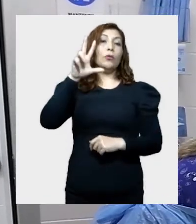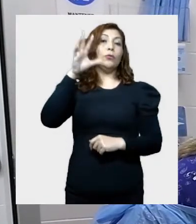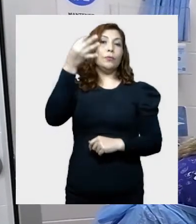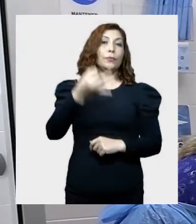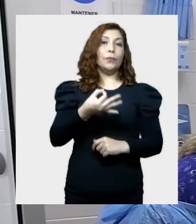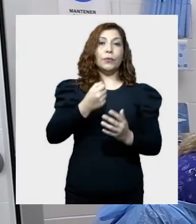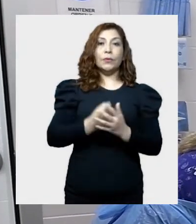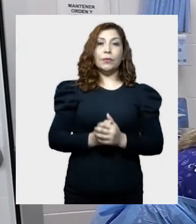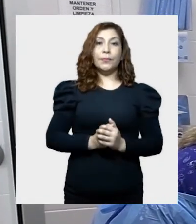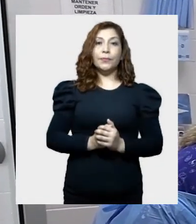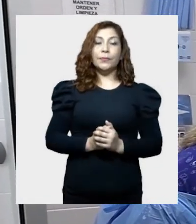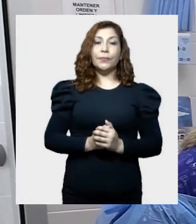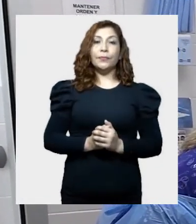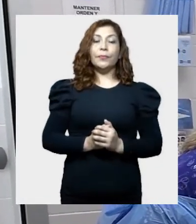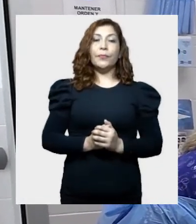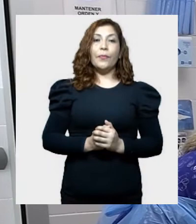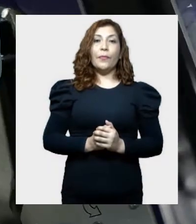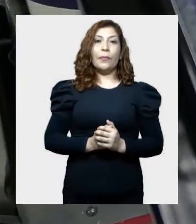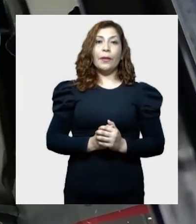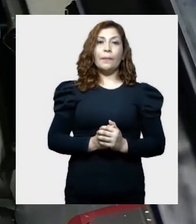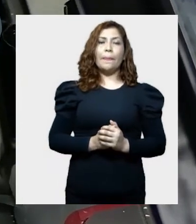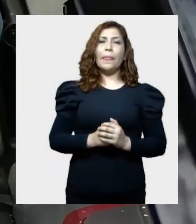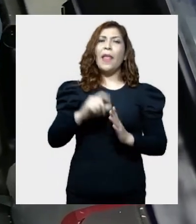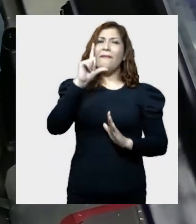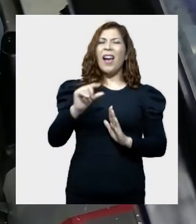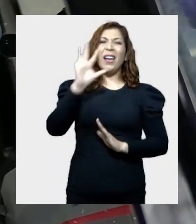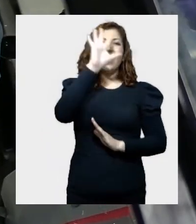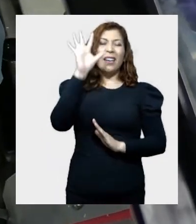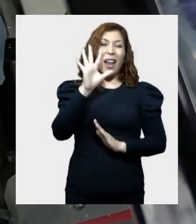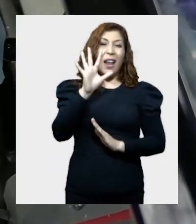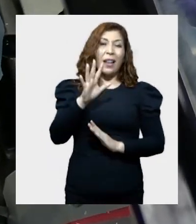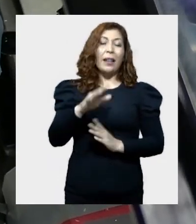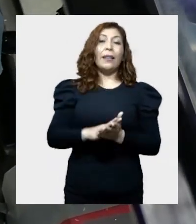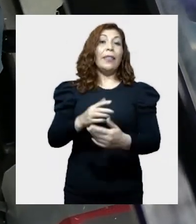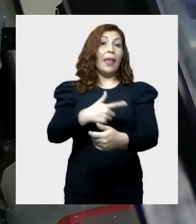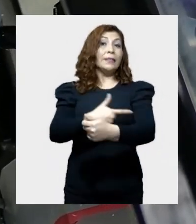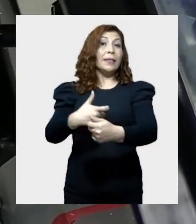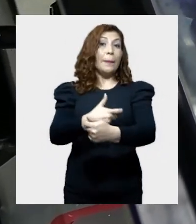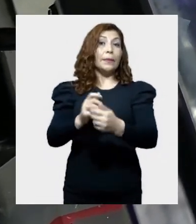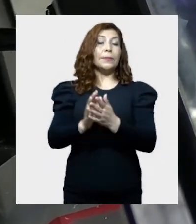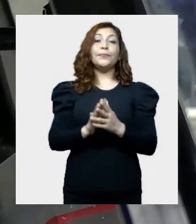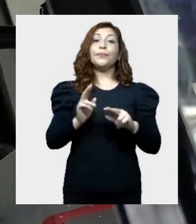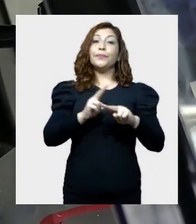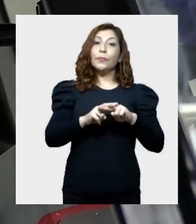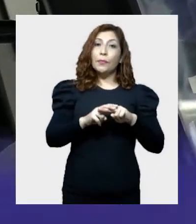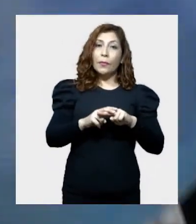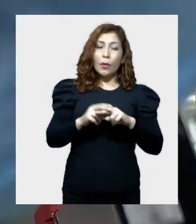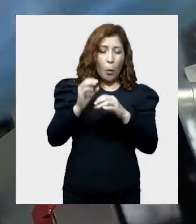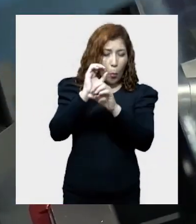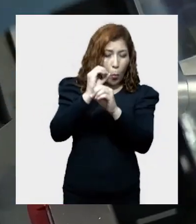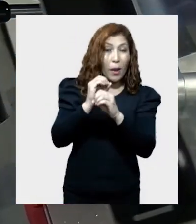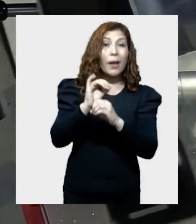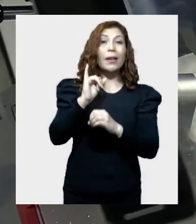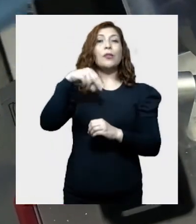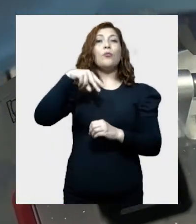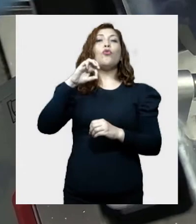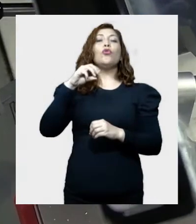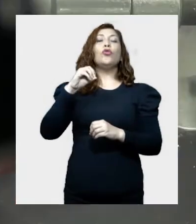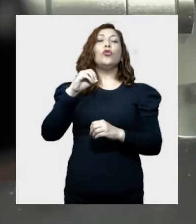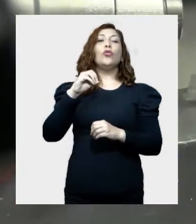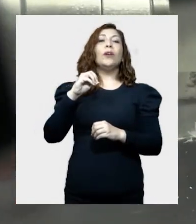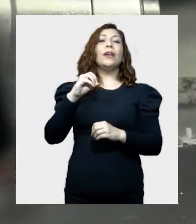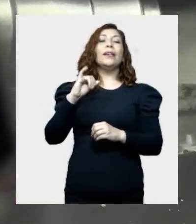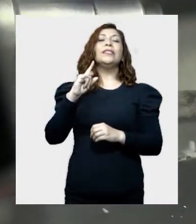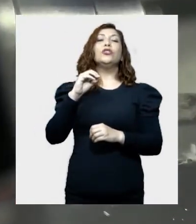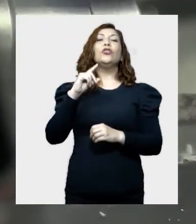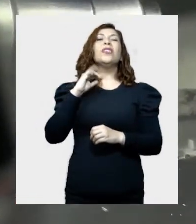30,8%. Una excepción en la baja general de exámenes fueron los estudios de inmunohistoquímica, técnica